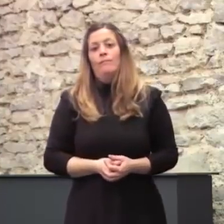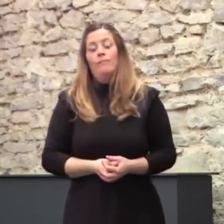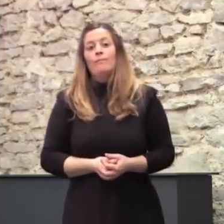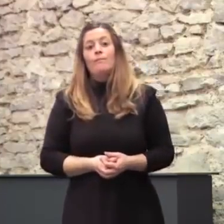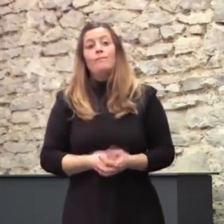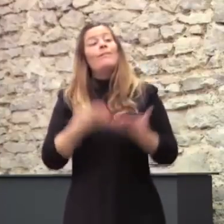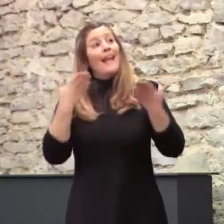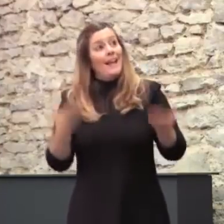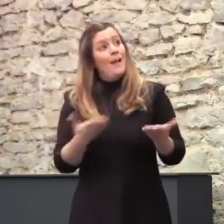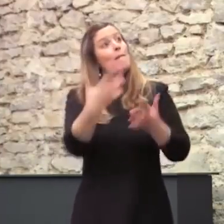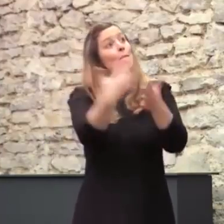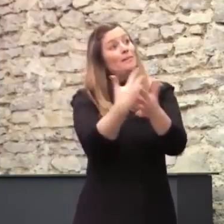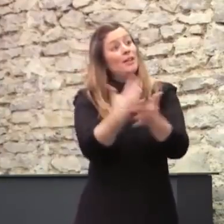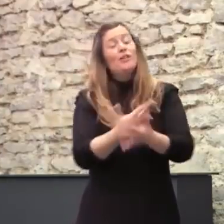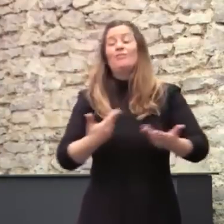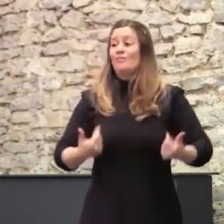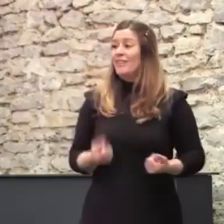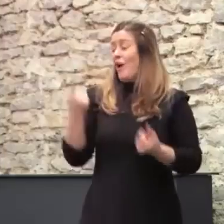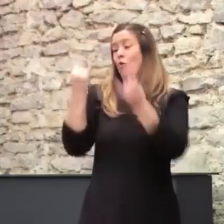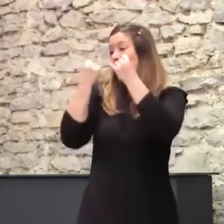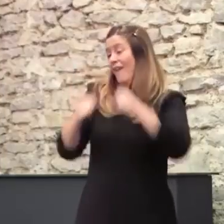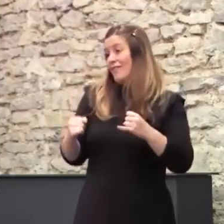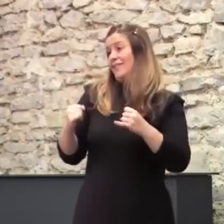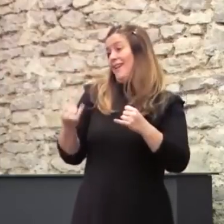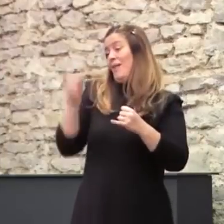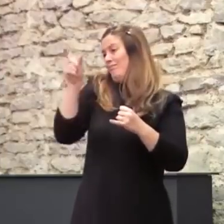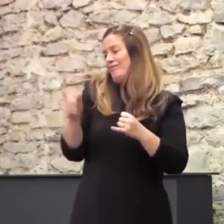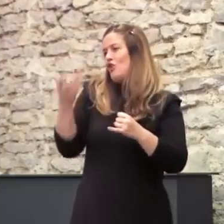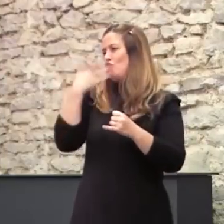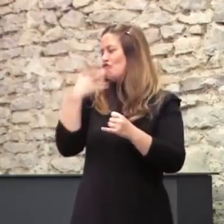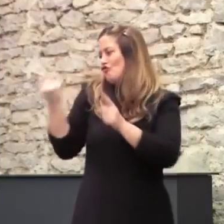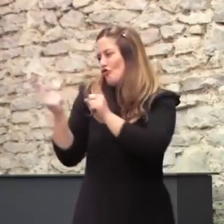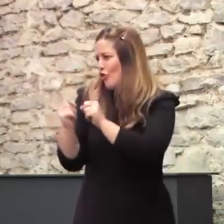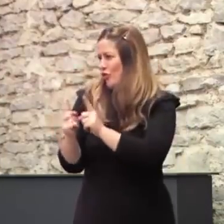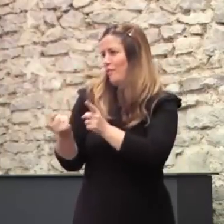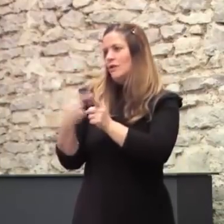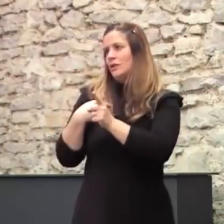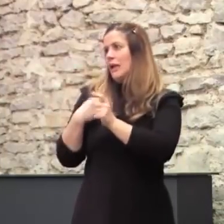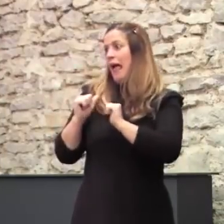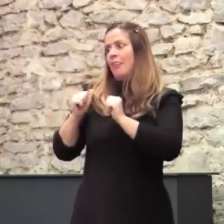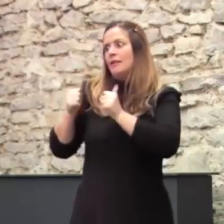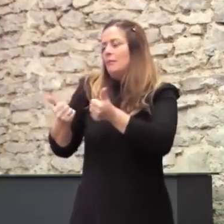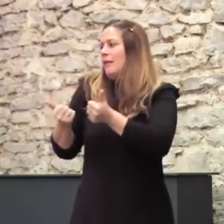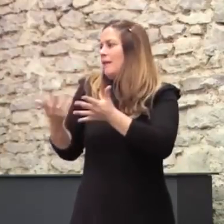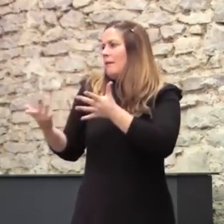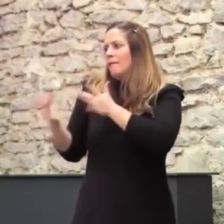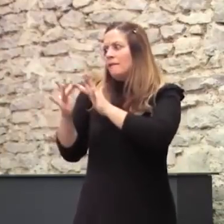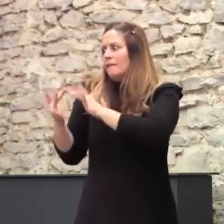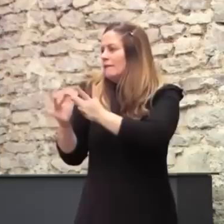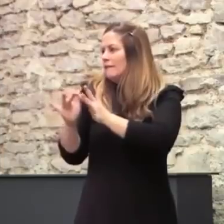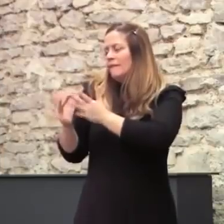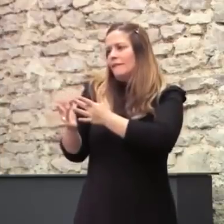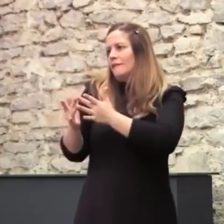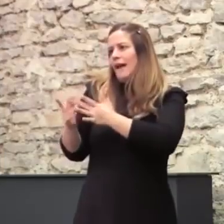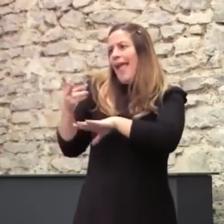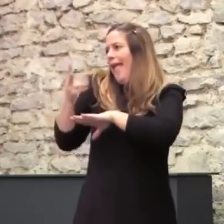Y me explicó, dice, mira, es que nos conocimos en una fiesta, hubo una química impresionante desde el principio, no pudimos evitarlo, ¿no? Pasamos la noche